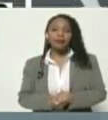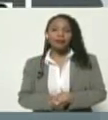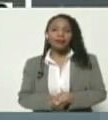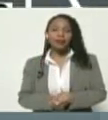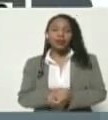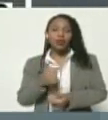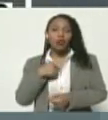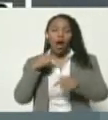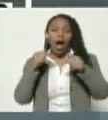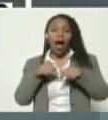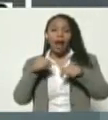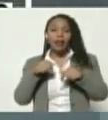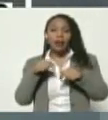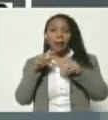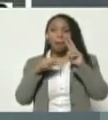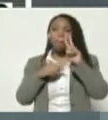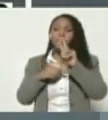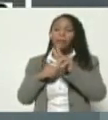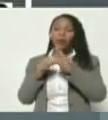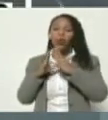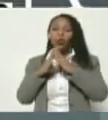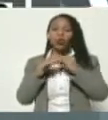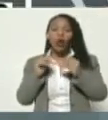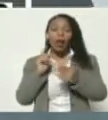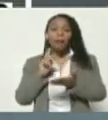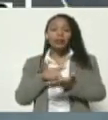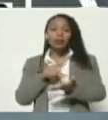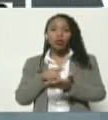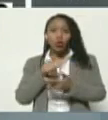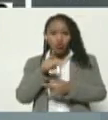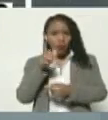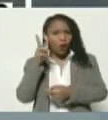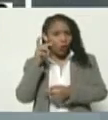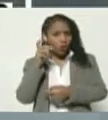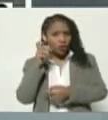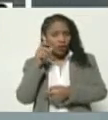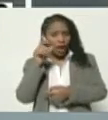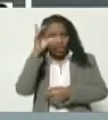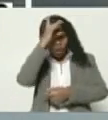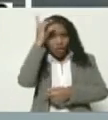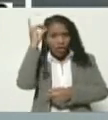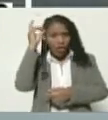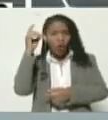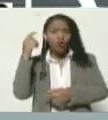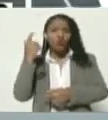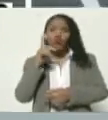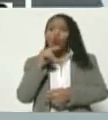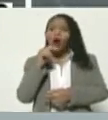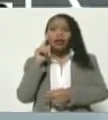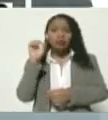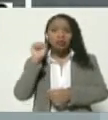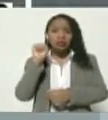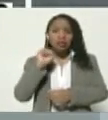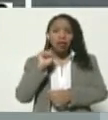Estoy por acá viendo toda la intervención. ¿Tú me escuchas, Diosdado? No tengo retorno, dime que sí.